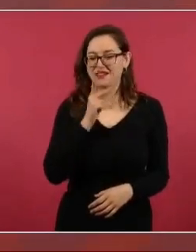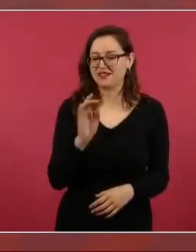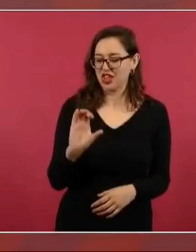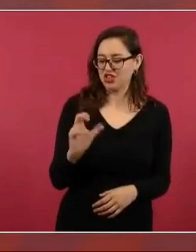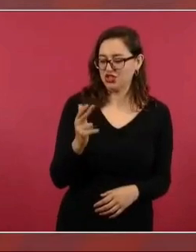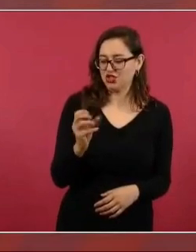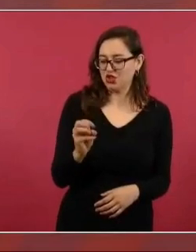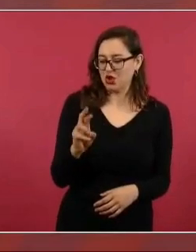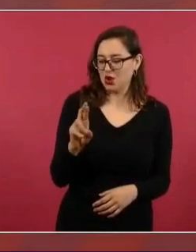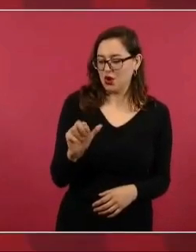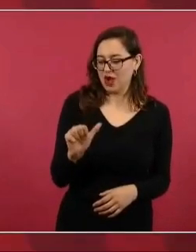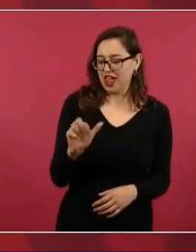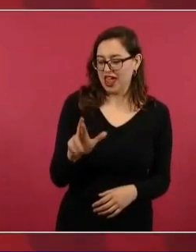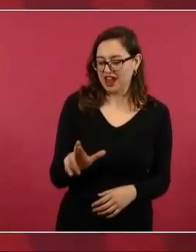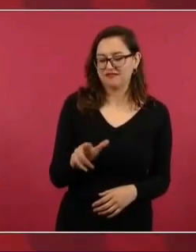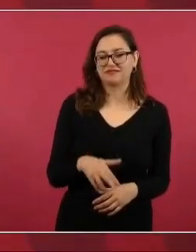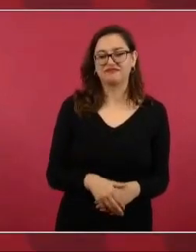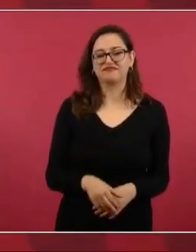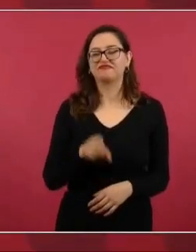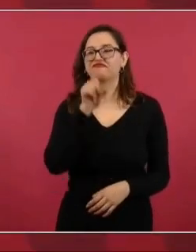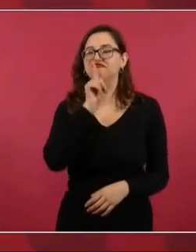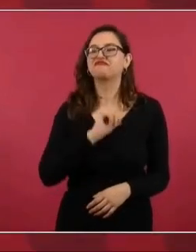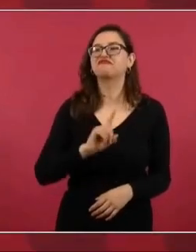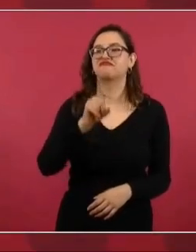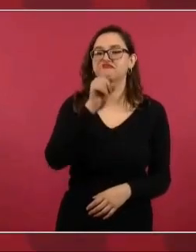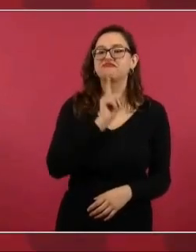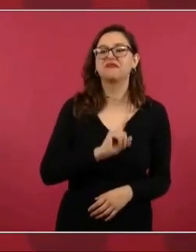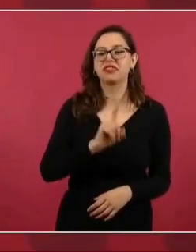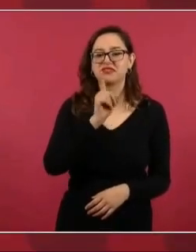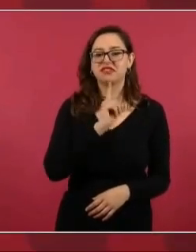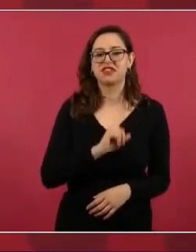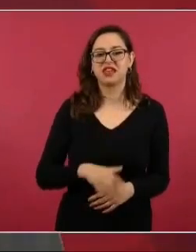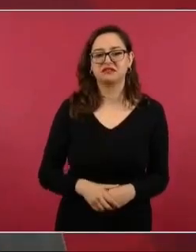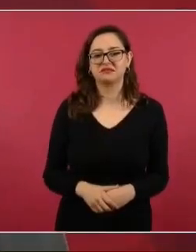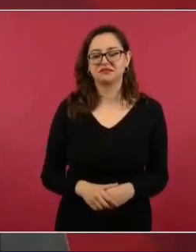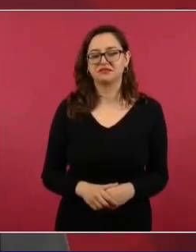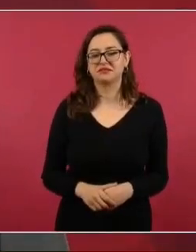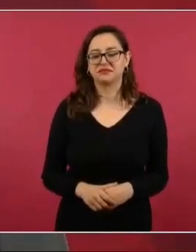Pero bueno, se usa allá y se usa en el sureste, chorear.